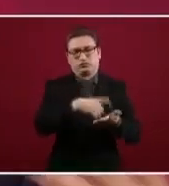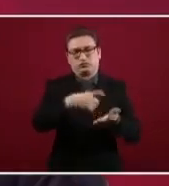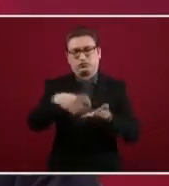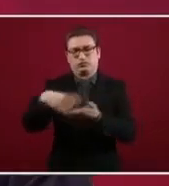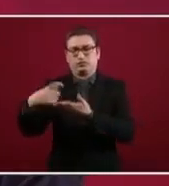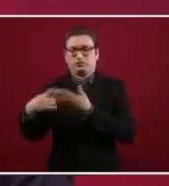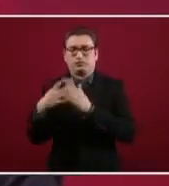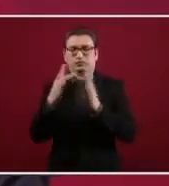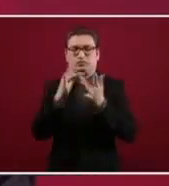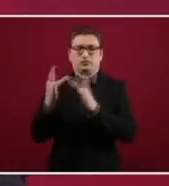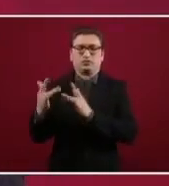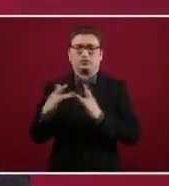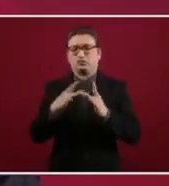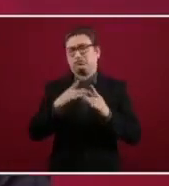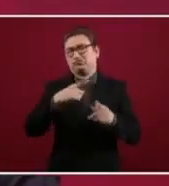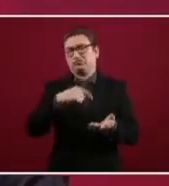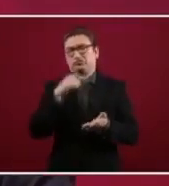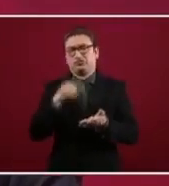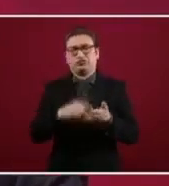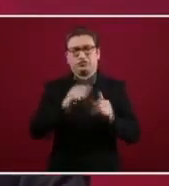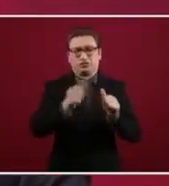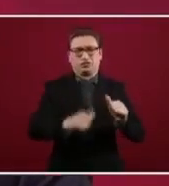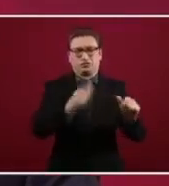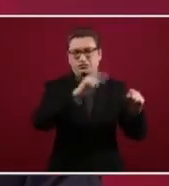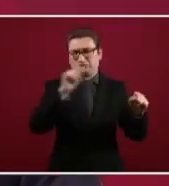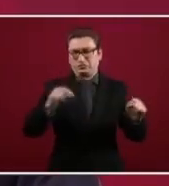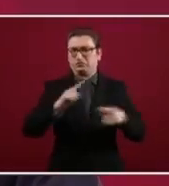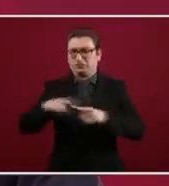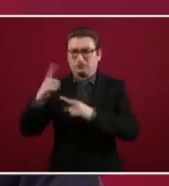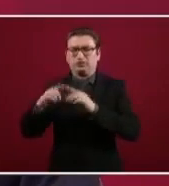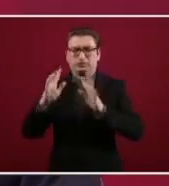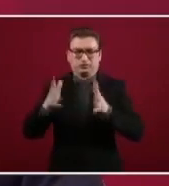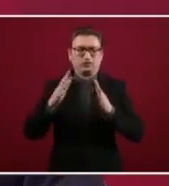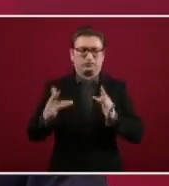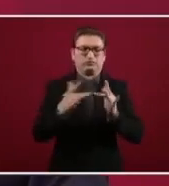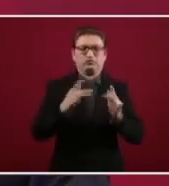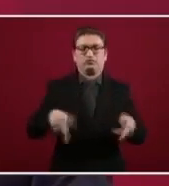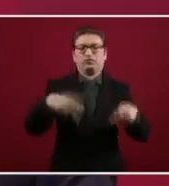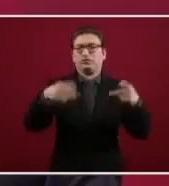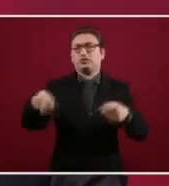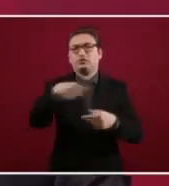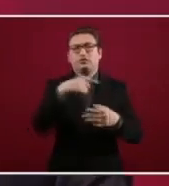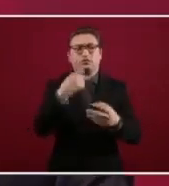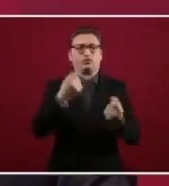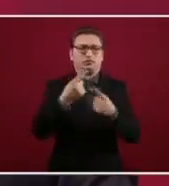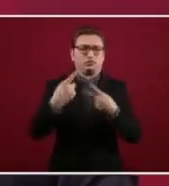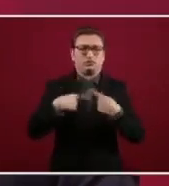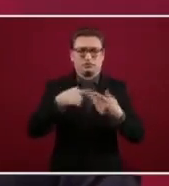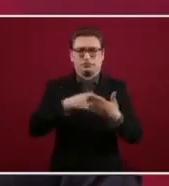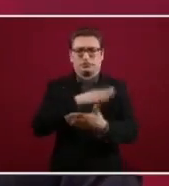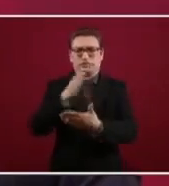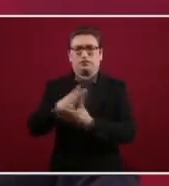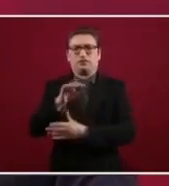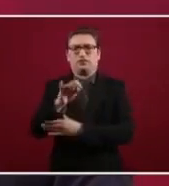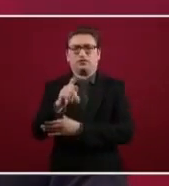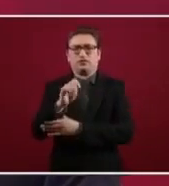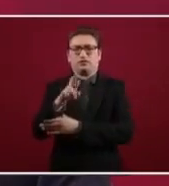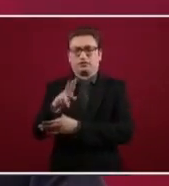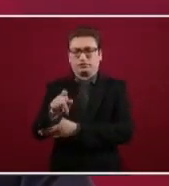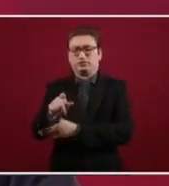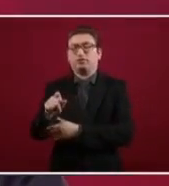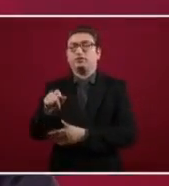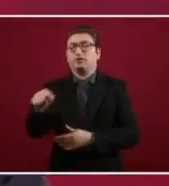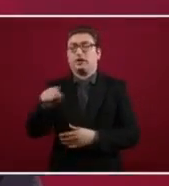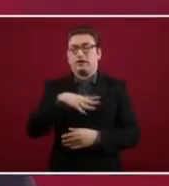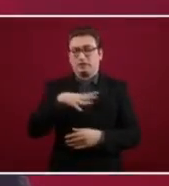enlazaron con varios de estos artesanos y además también se les hace la invitación a que se dé una vueltecita fonart hay